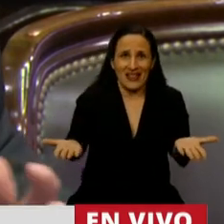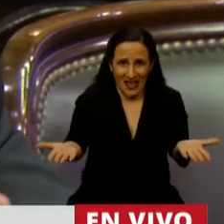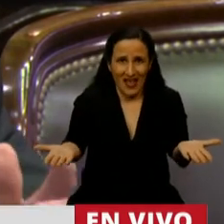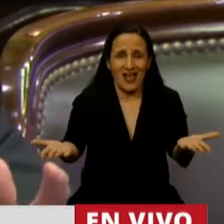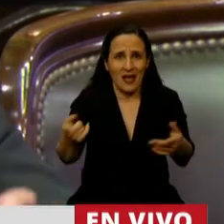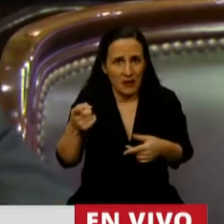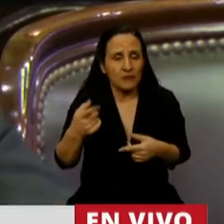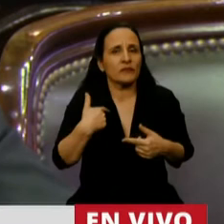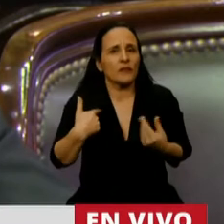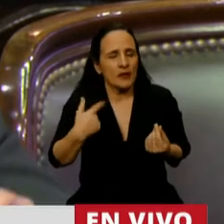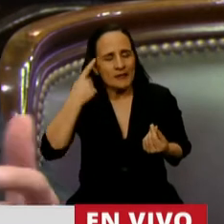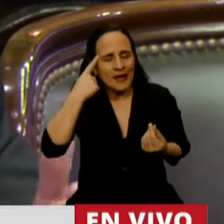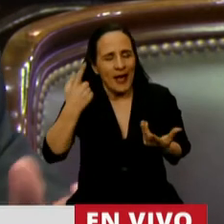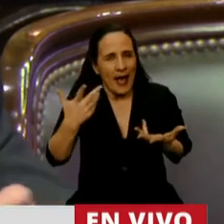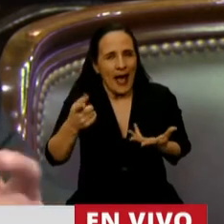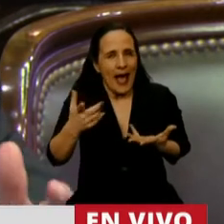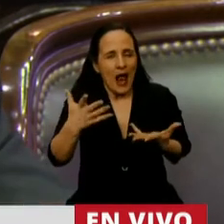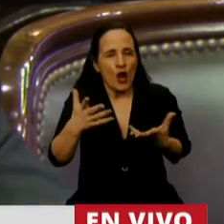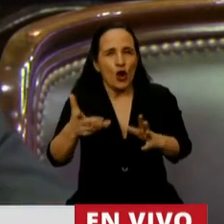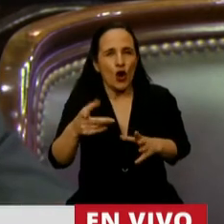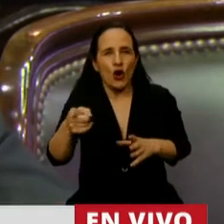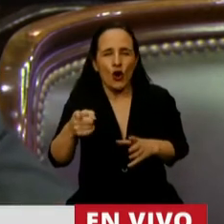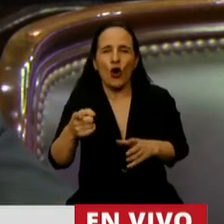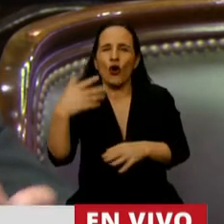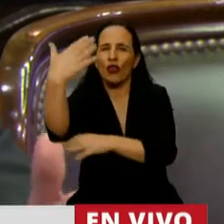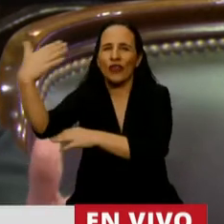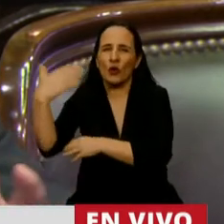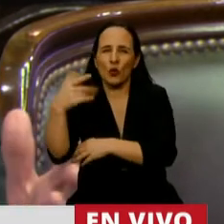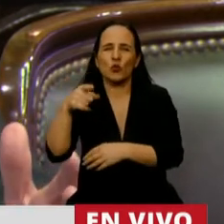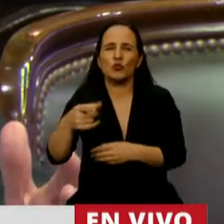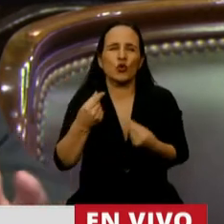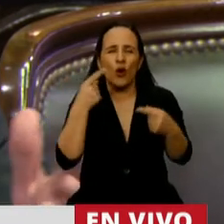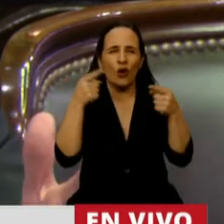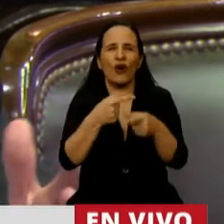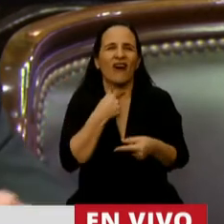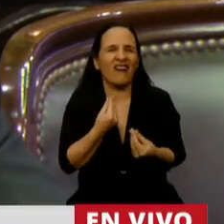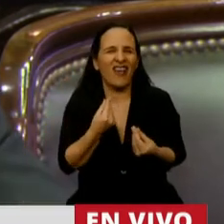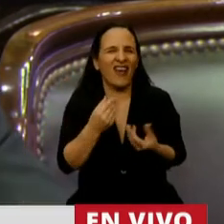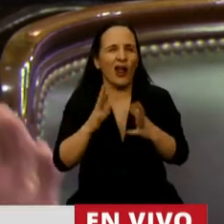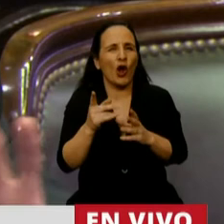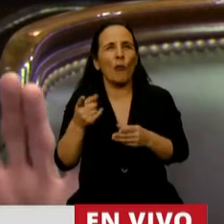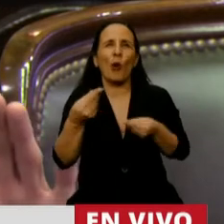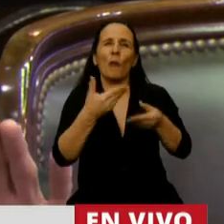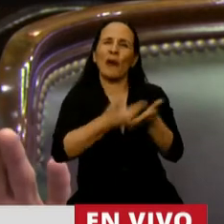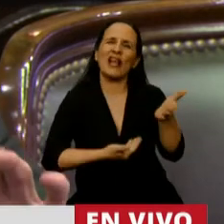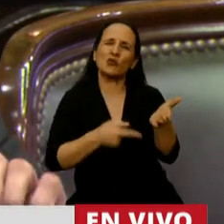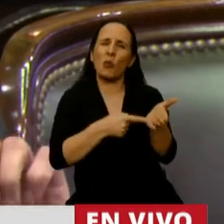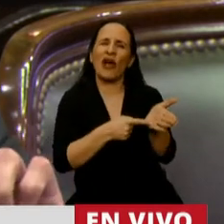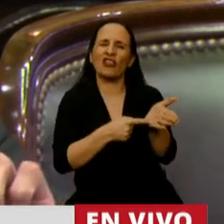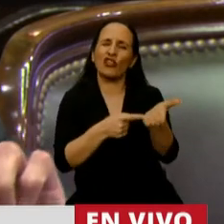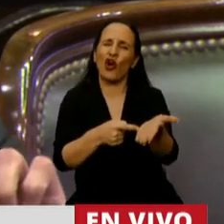que pretenden en alguna manera, en alguna medida, con los discursos, reemplazar simplemente con un proyecto de presupuesto que en todo